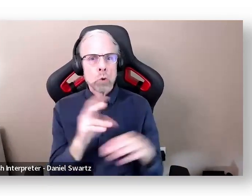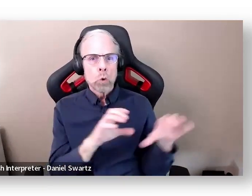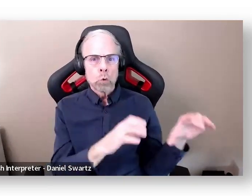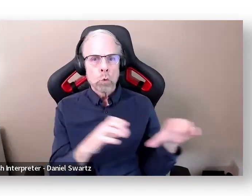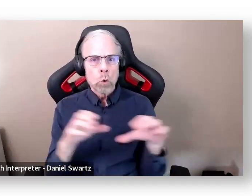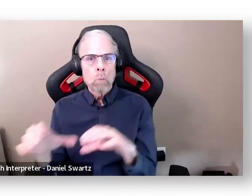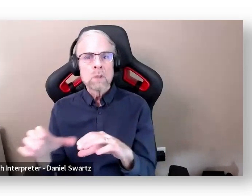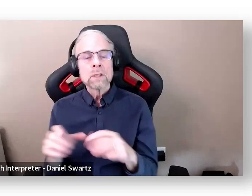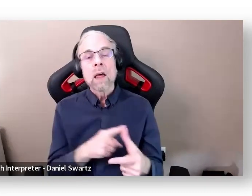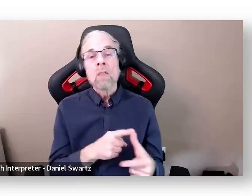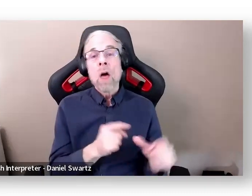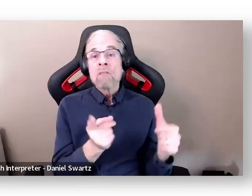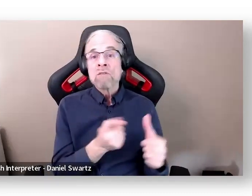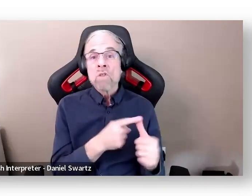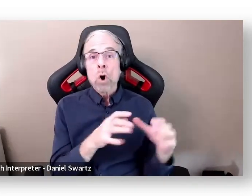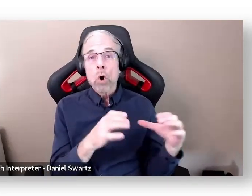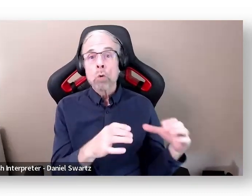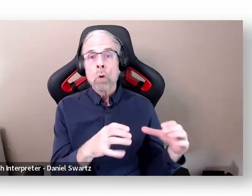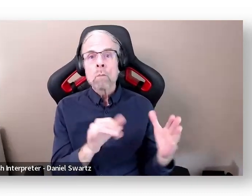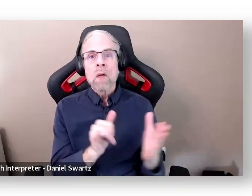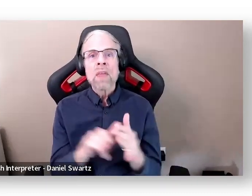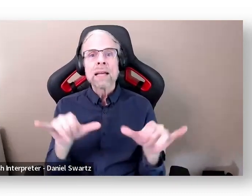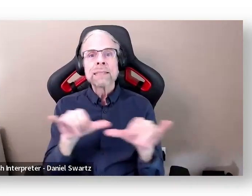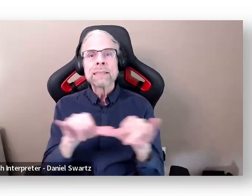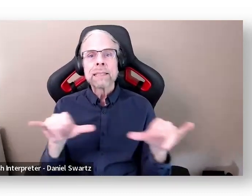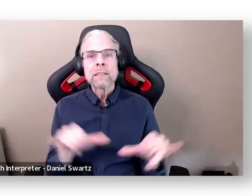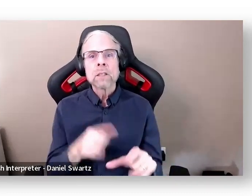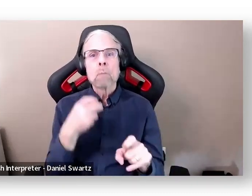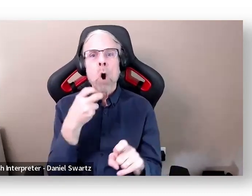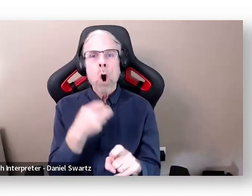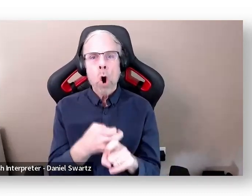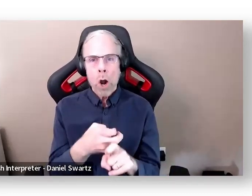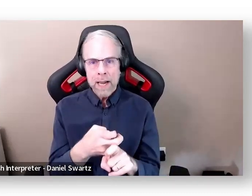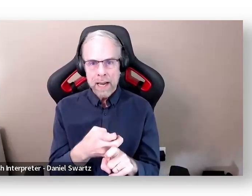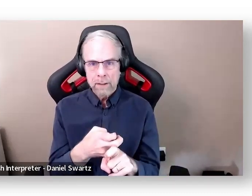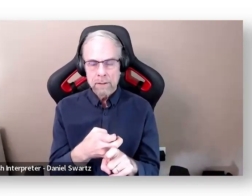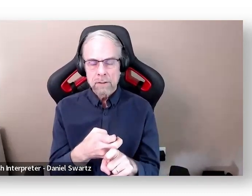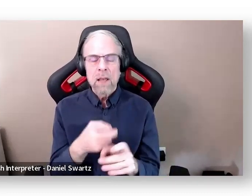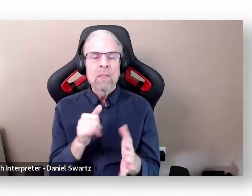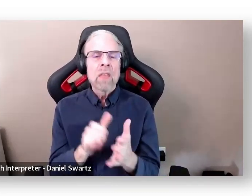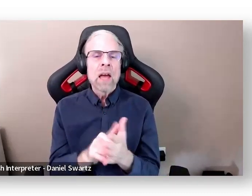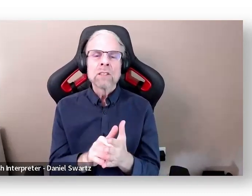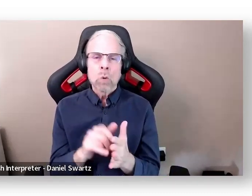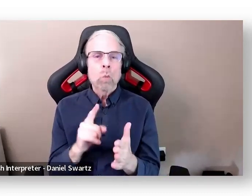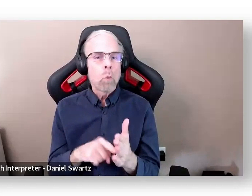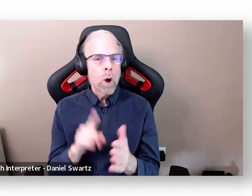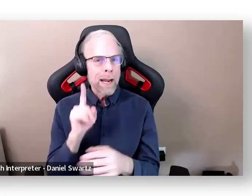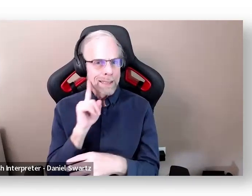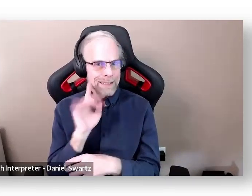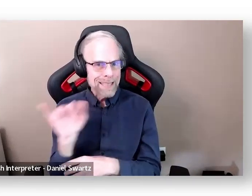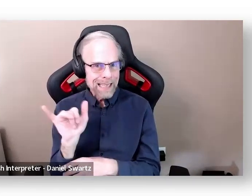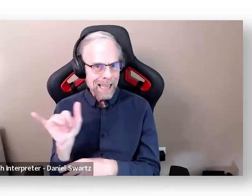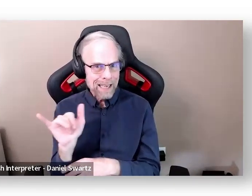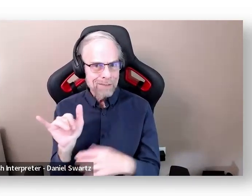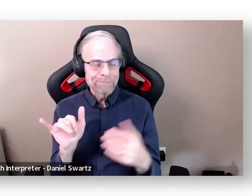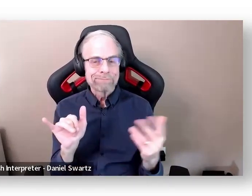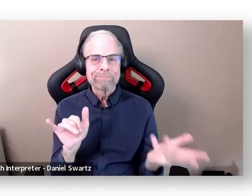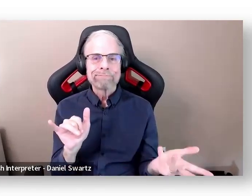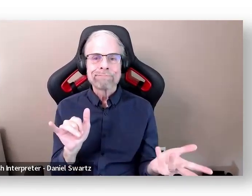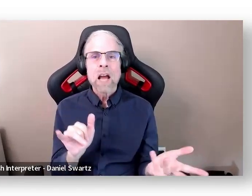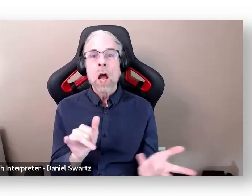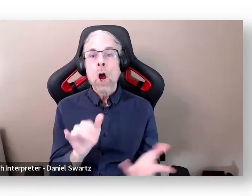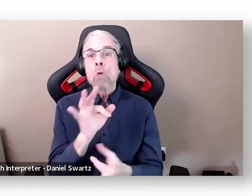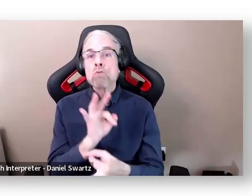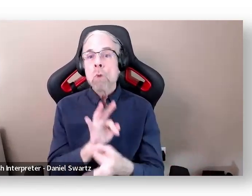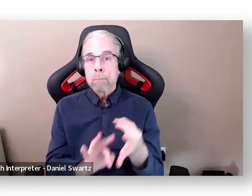y la voy a clasificar en dos categorías. La primera va a ser el fortalecimiento de nuestro sistema. ¿Y esto que